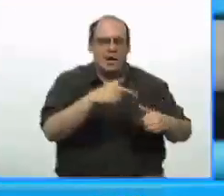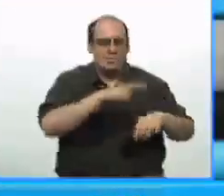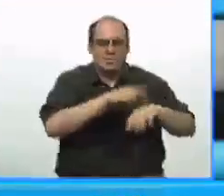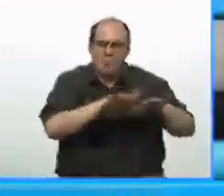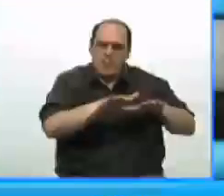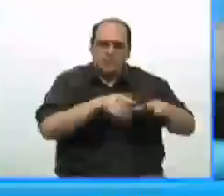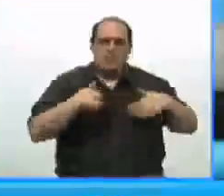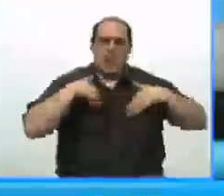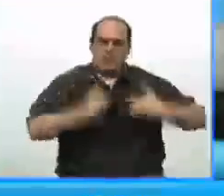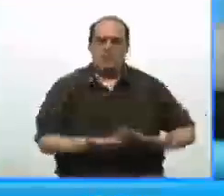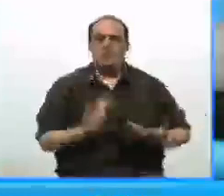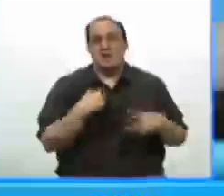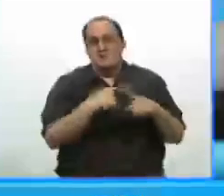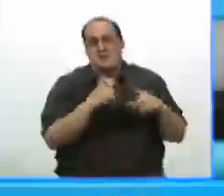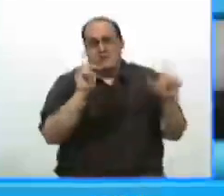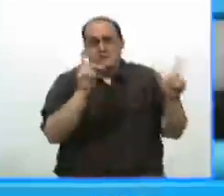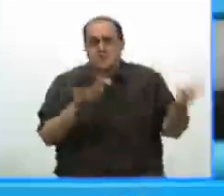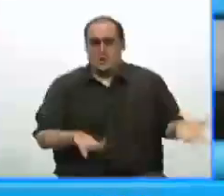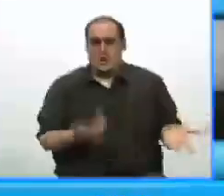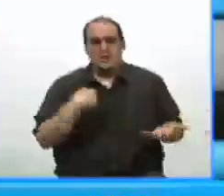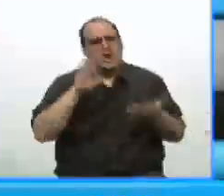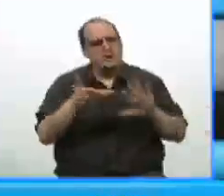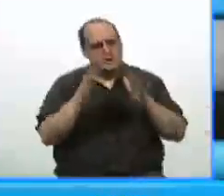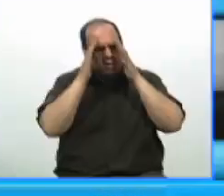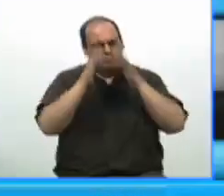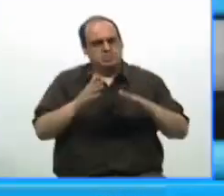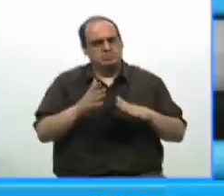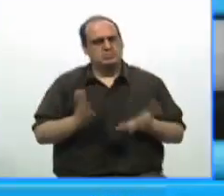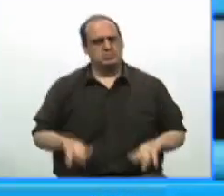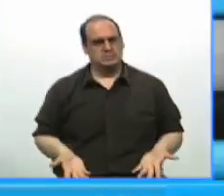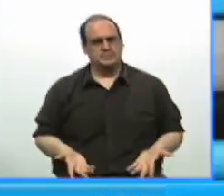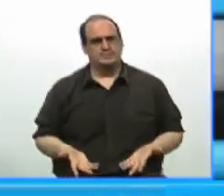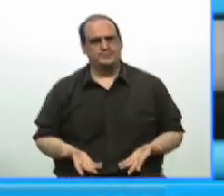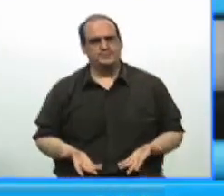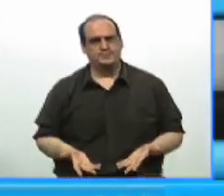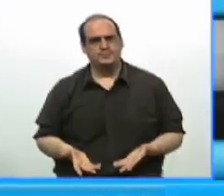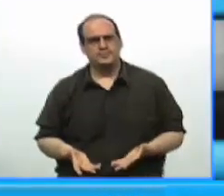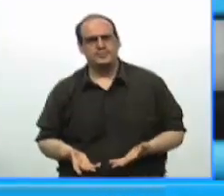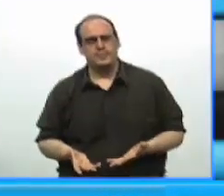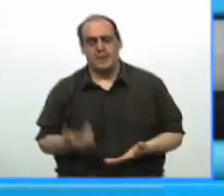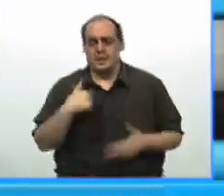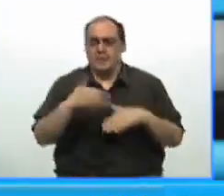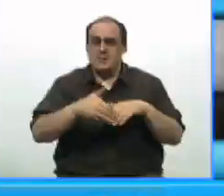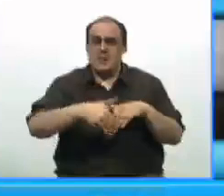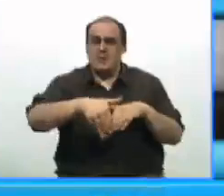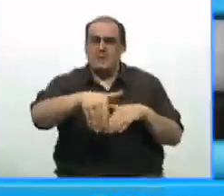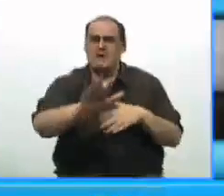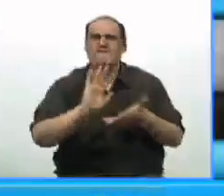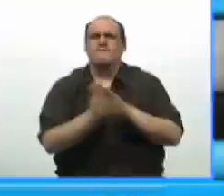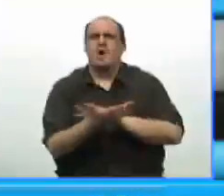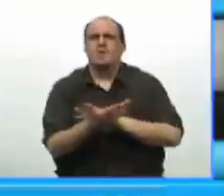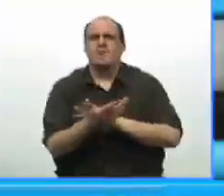hay que celebrarlo, pero también hay que tener los pies sobre la tierra y saber que más adelante hay que proyectar